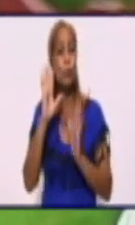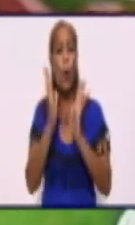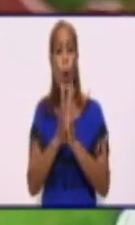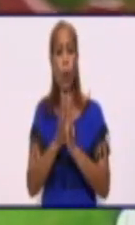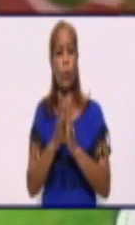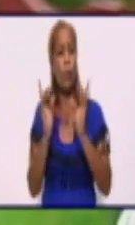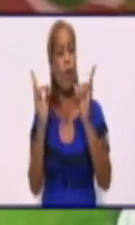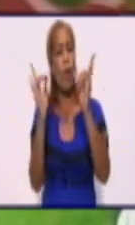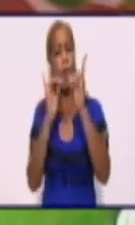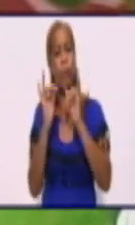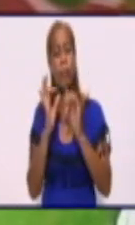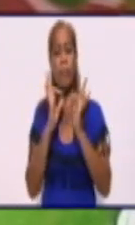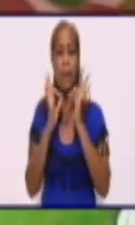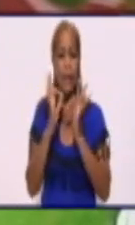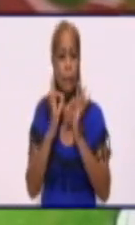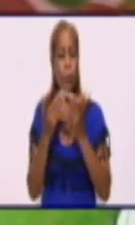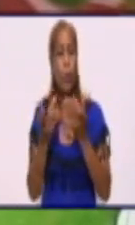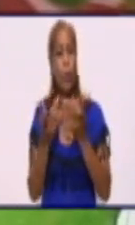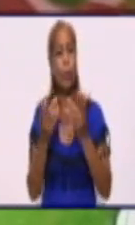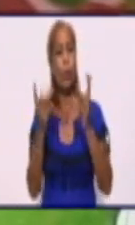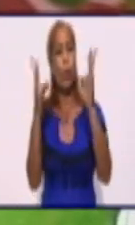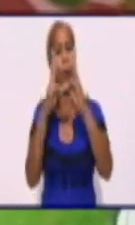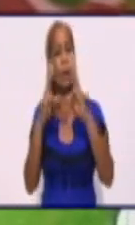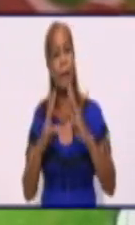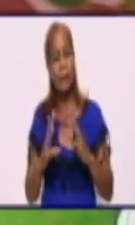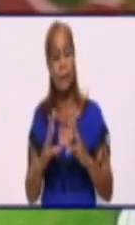Pero hoy estoy aquí compartiendo con nuestros...